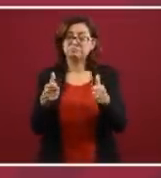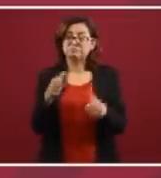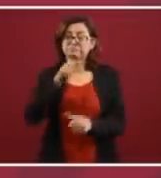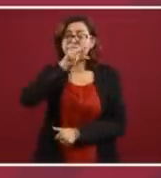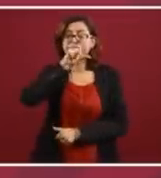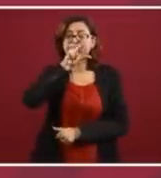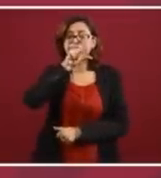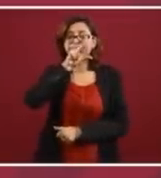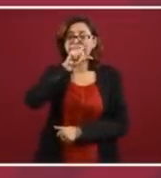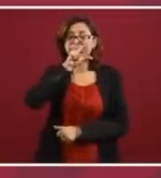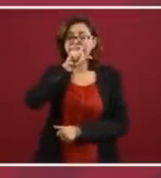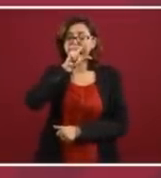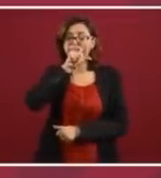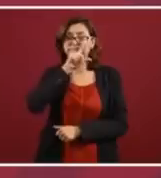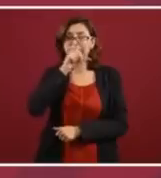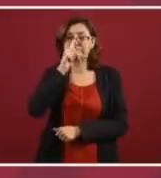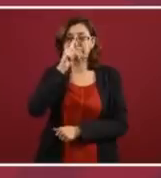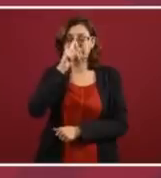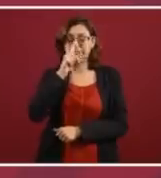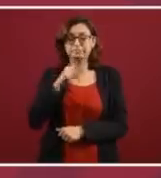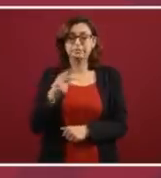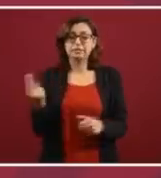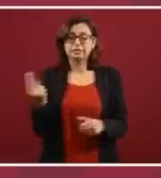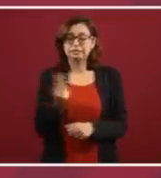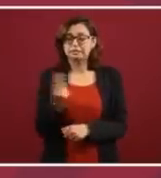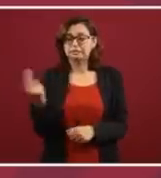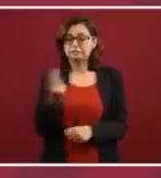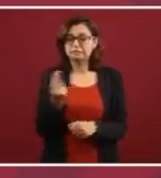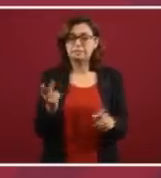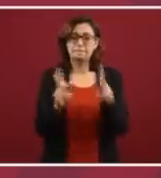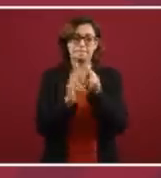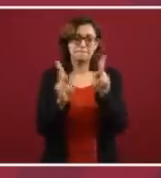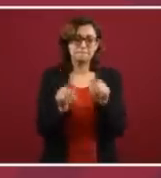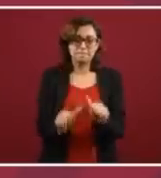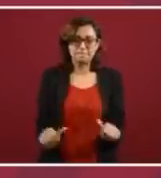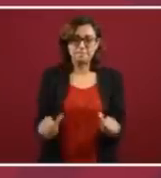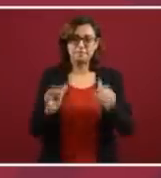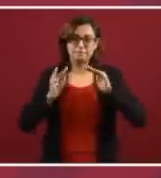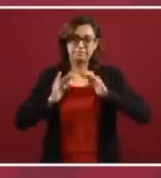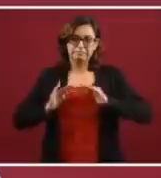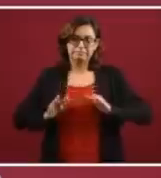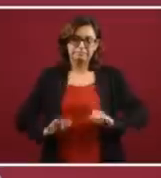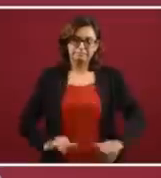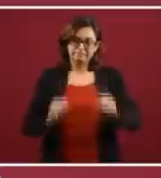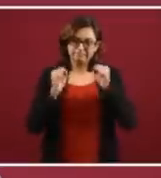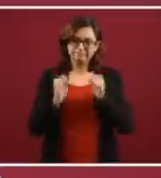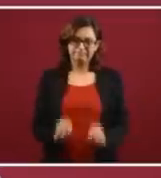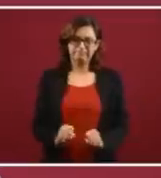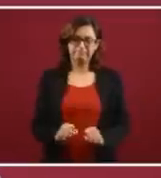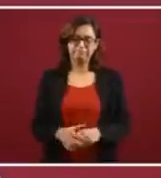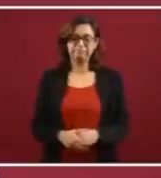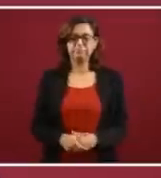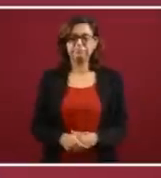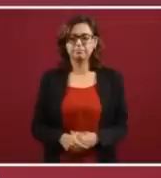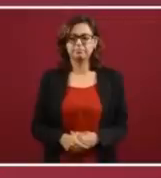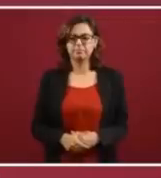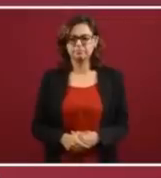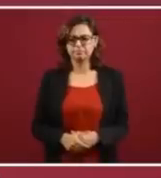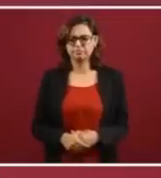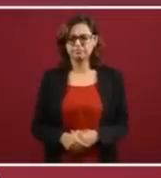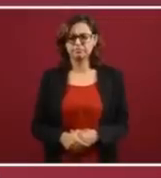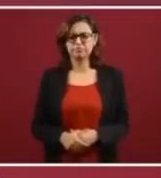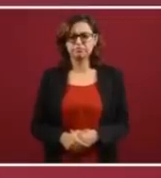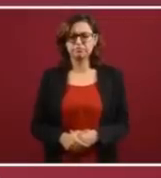mexicanos, el de poder garantizar la paz y la tranquilidad. Y lo estamos